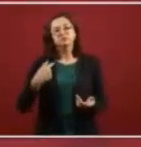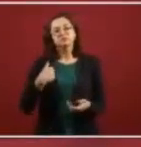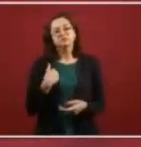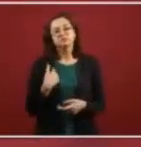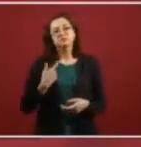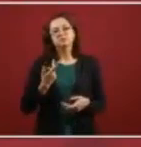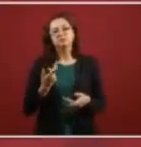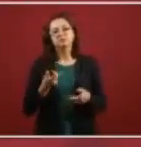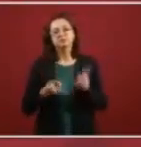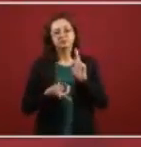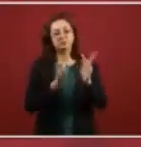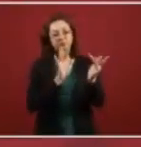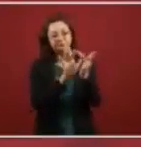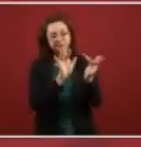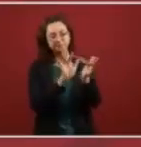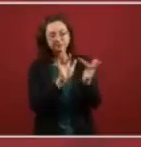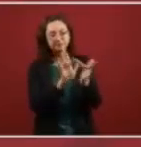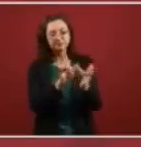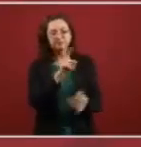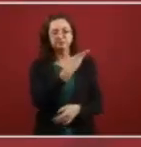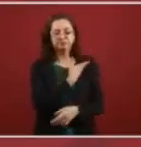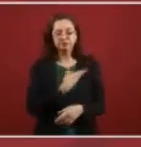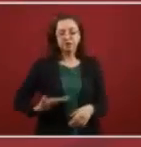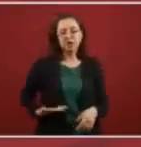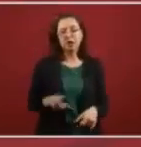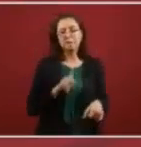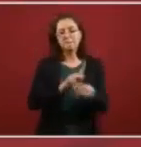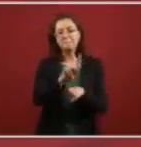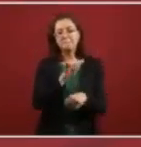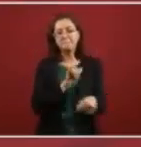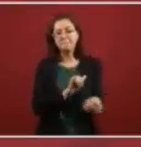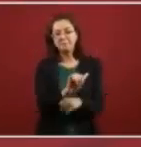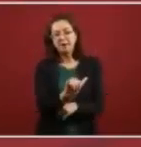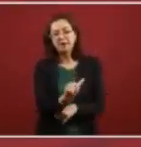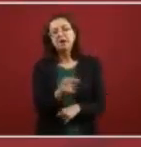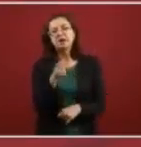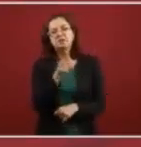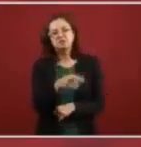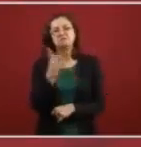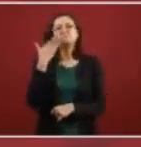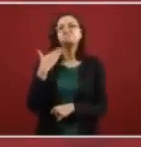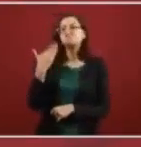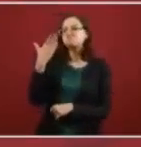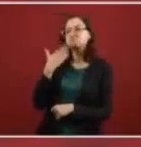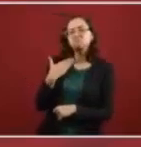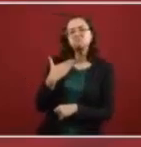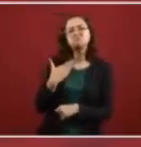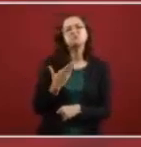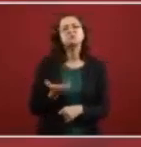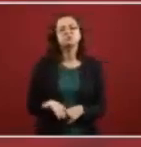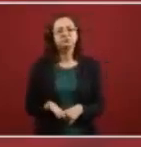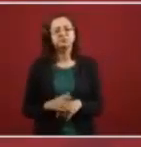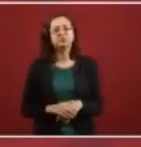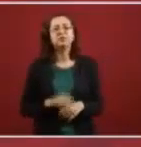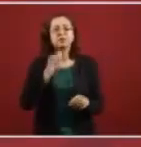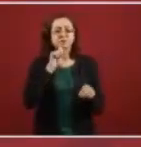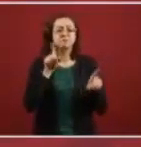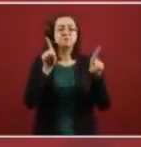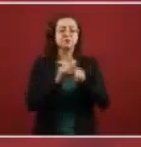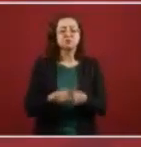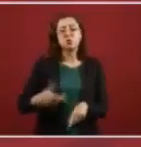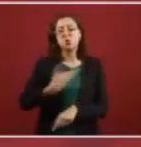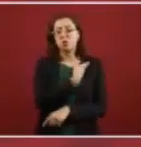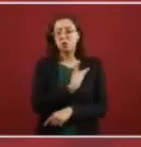yo establecí contacto con el canciller que amablemente me atendió nos ayudó mucho el presidente electo de argentina y le